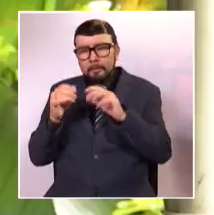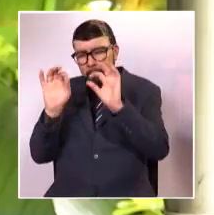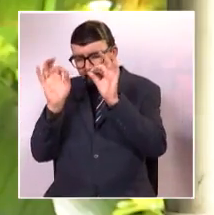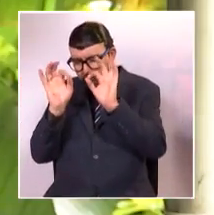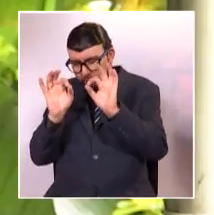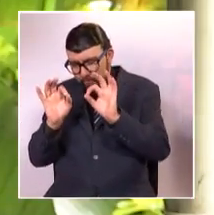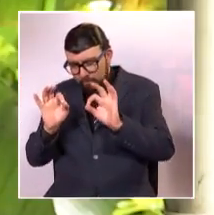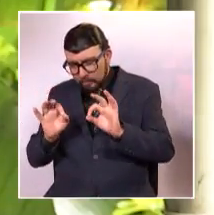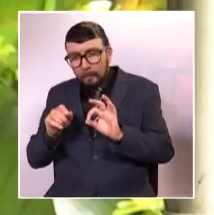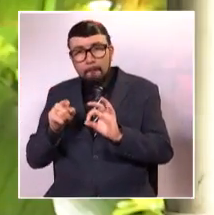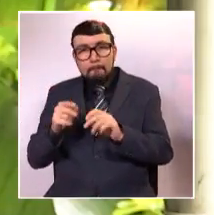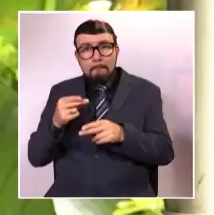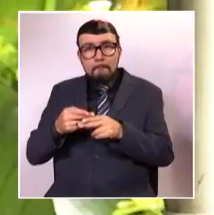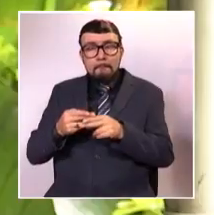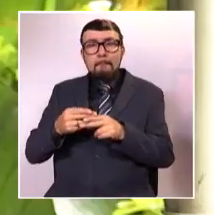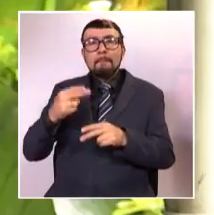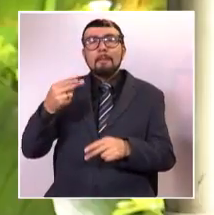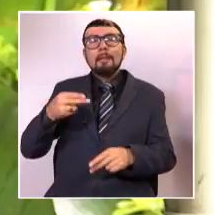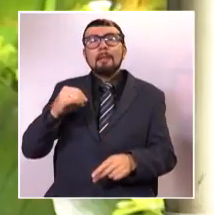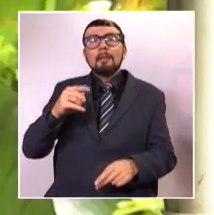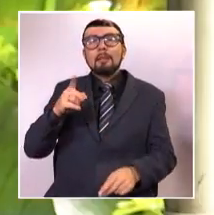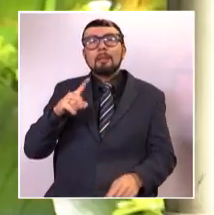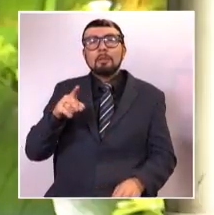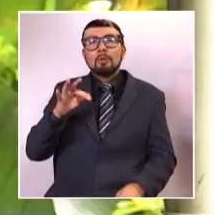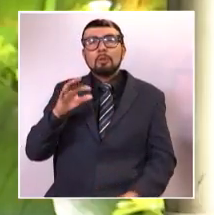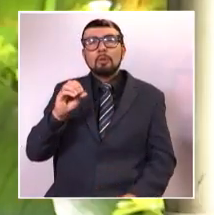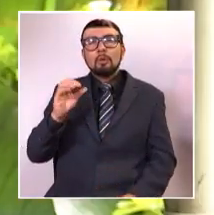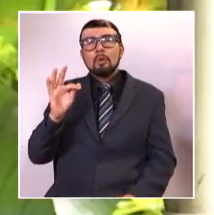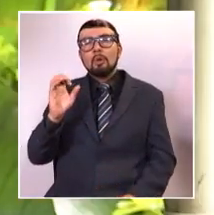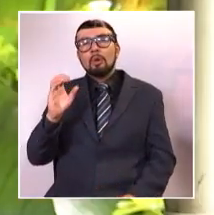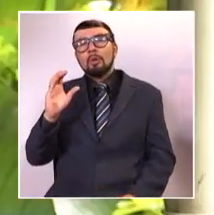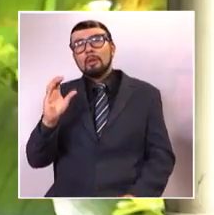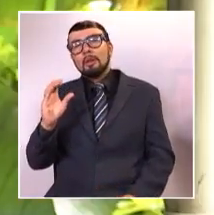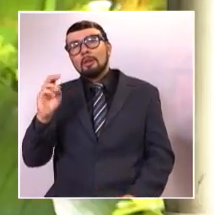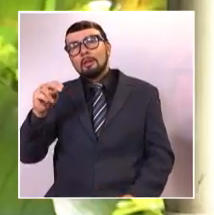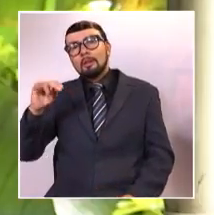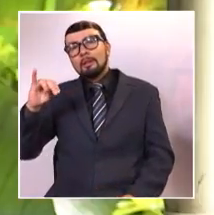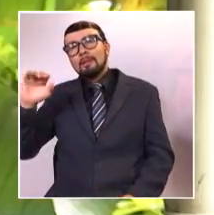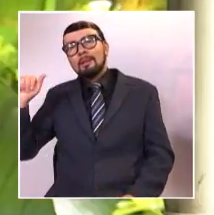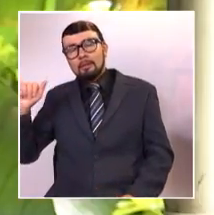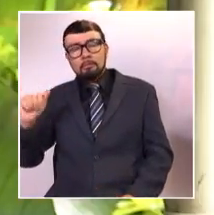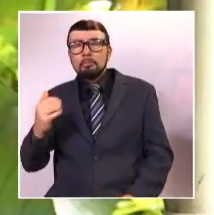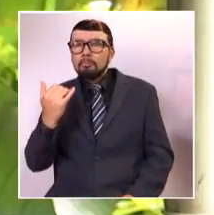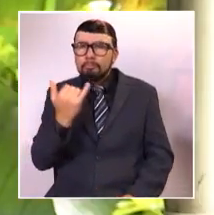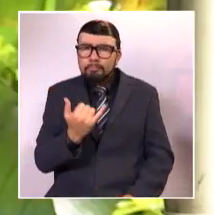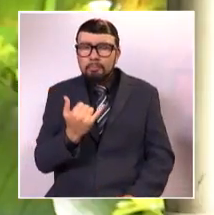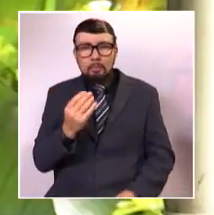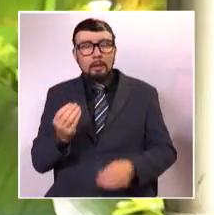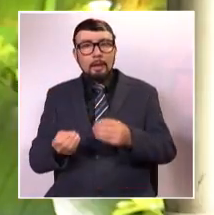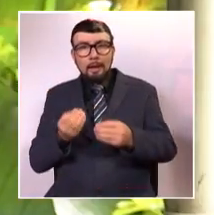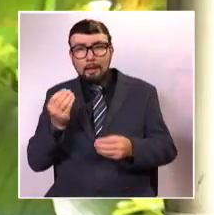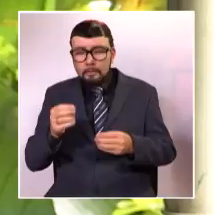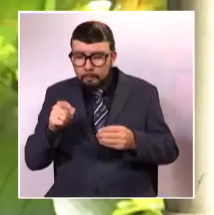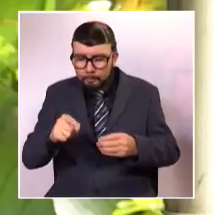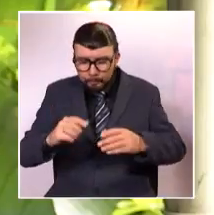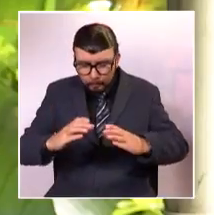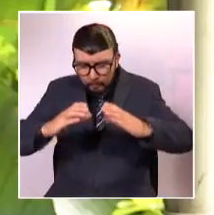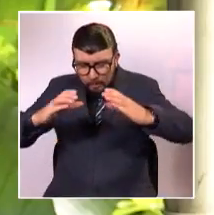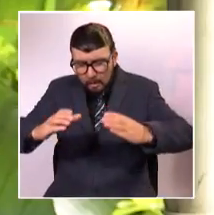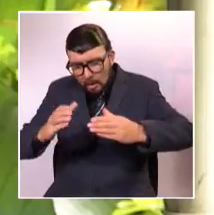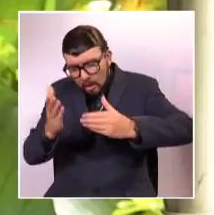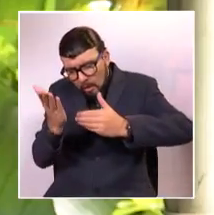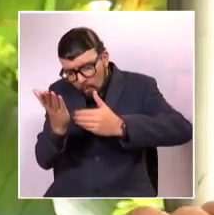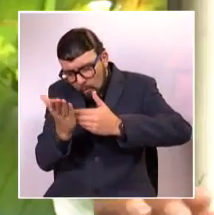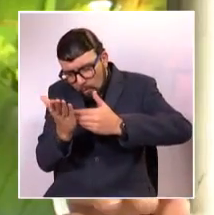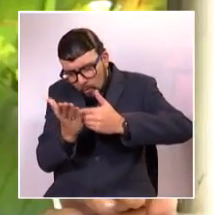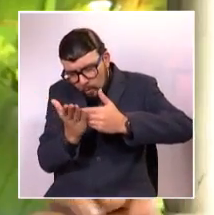de histotecnia, histo de tejidos y tecnia de técnicos, se hacen unos cortes muy delgados,